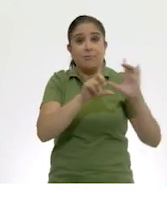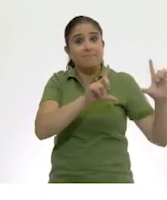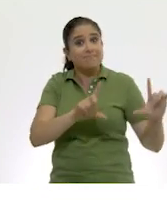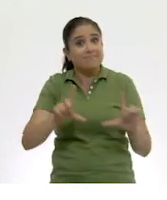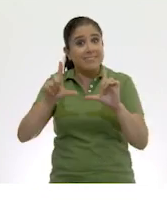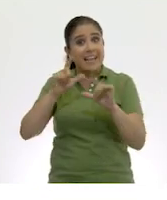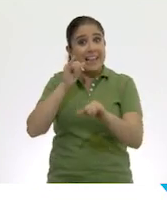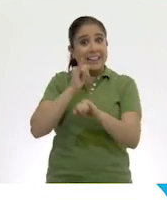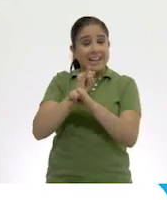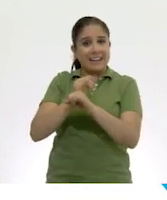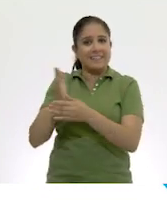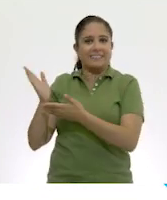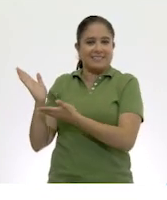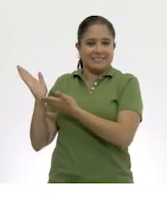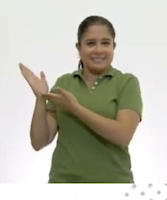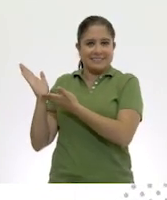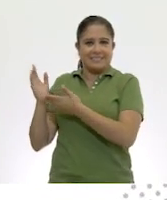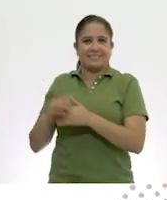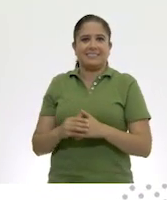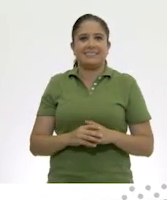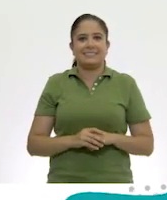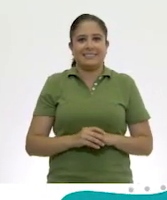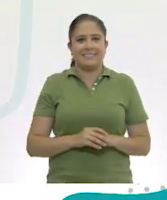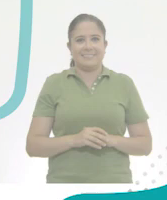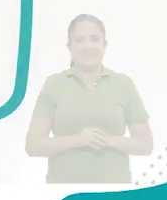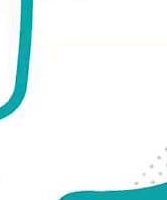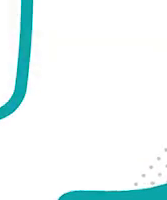punto cero punto gob.mx